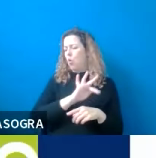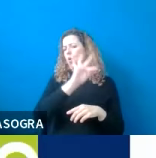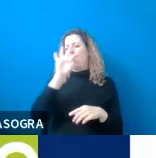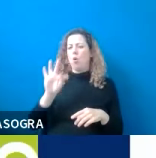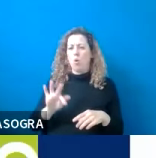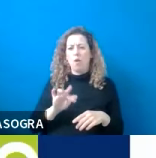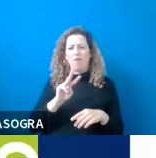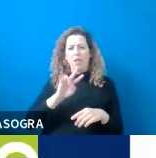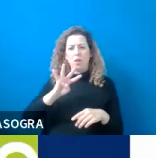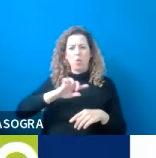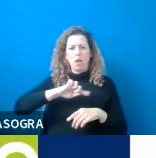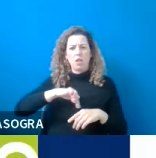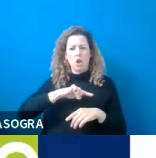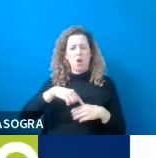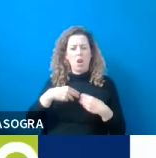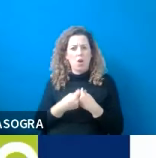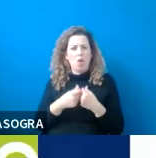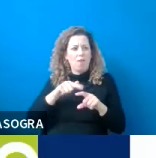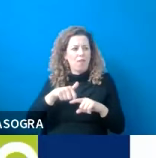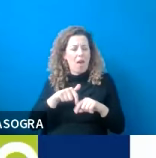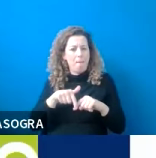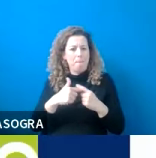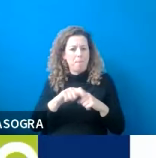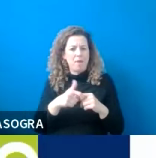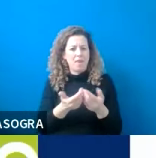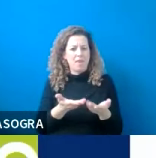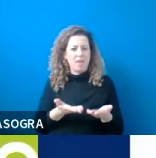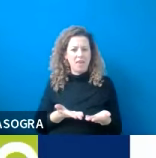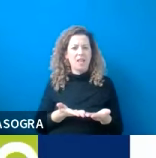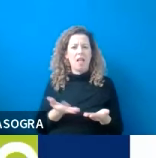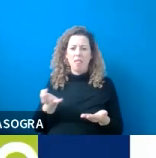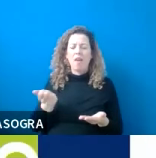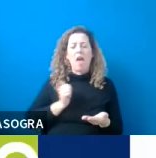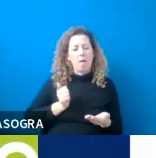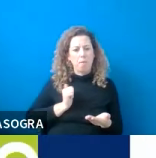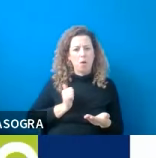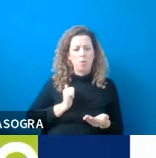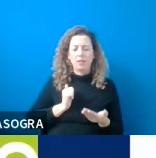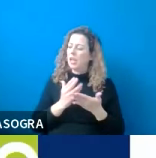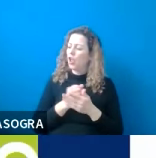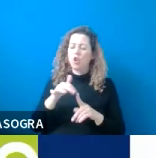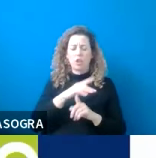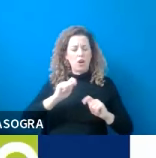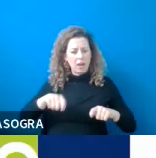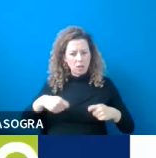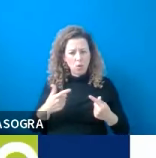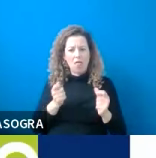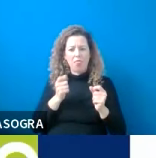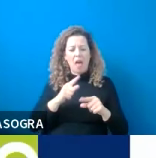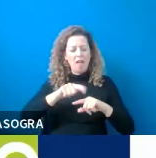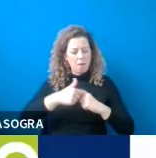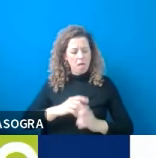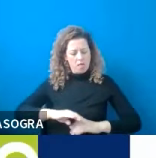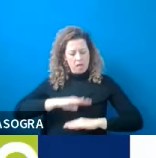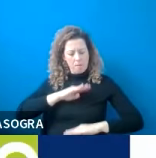o la mayor parte de su día rodeados de su familia y hay que aprovechar estos entornos naturales, hay que hacer a las familias capaces de